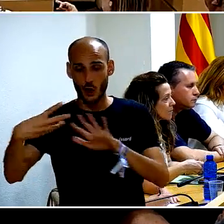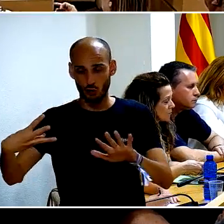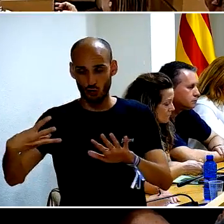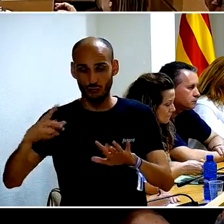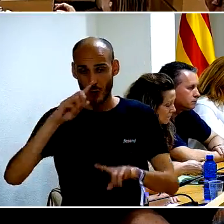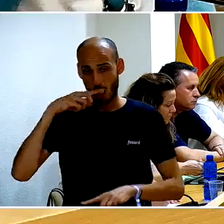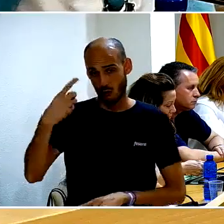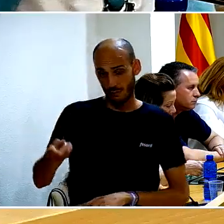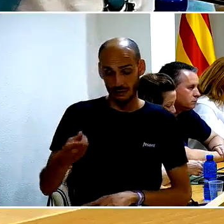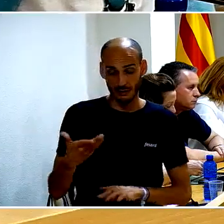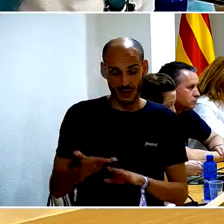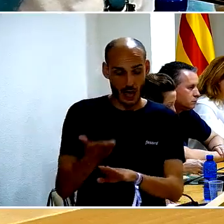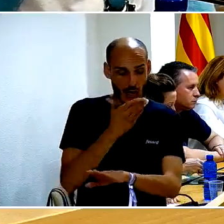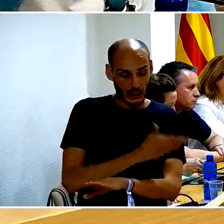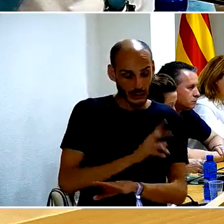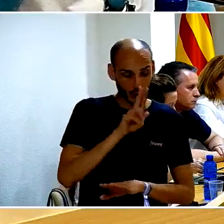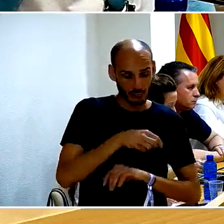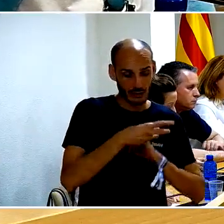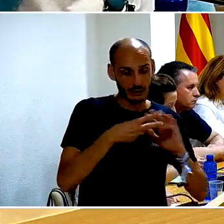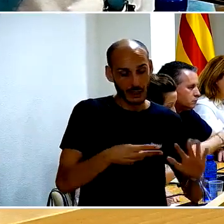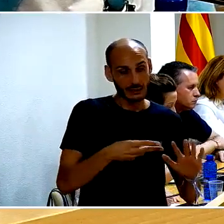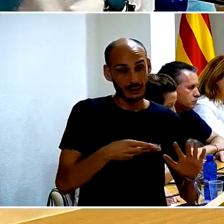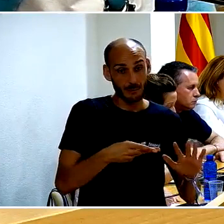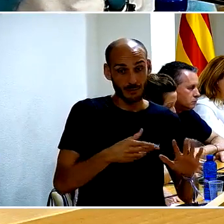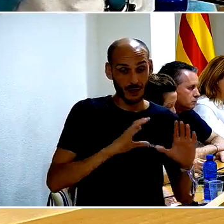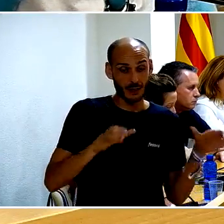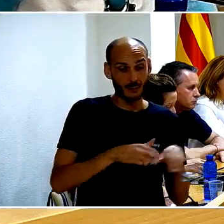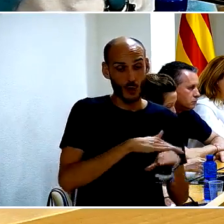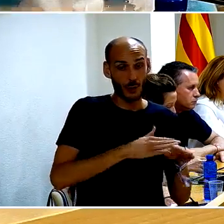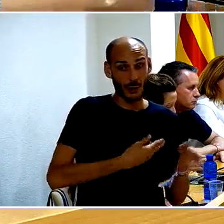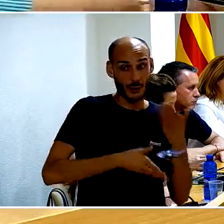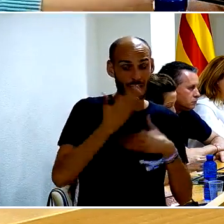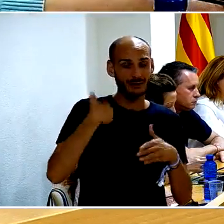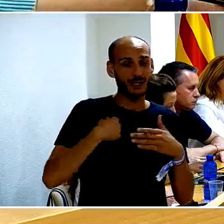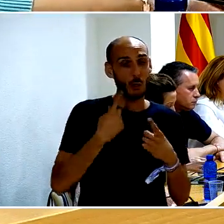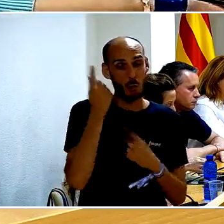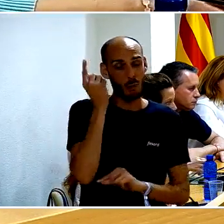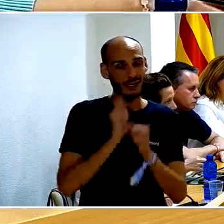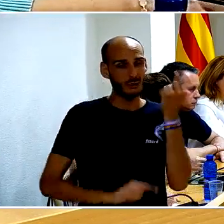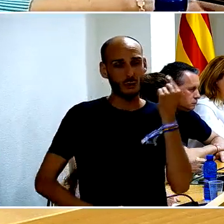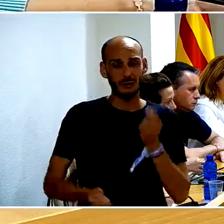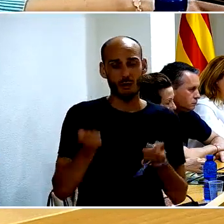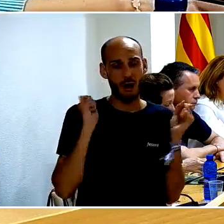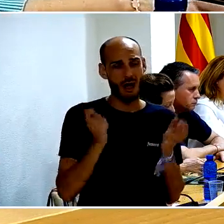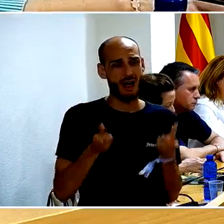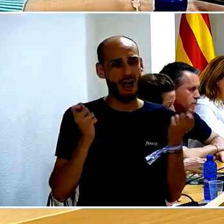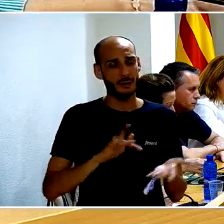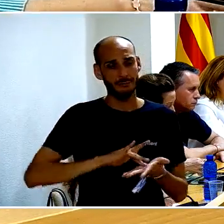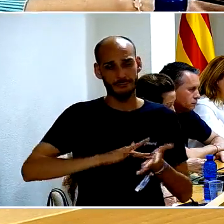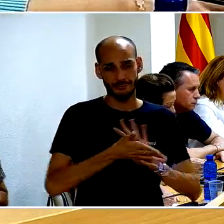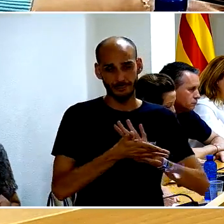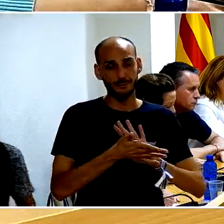en el 2007, por desgracia, el equipo de gobierno anterior se había gastado todo el presupuesto anual que había en ese